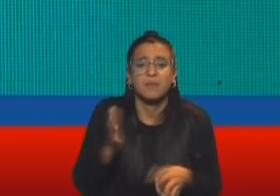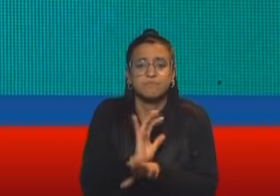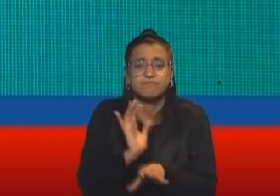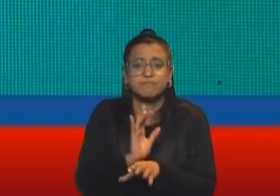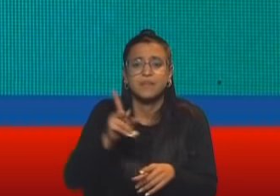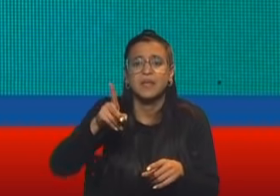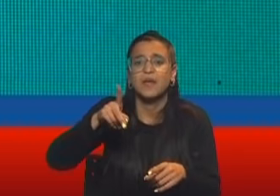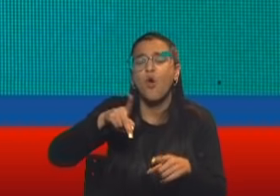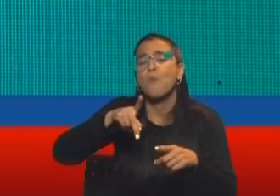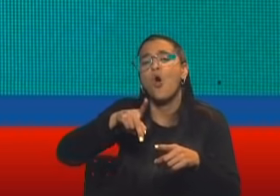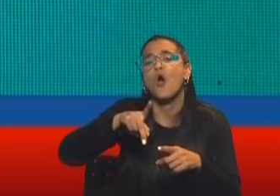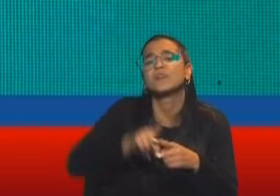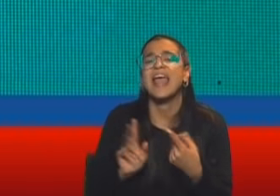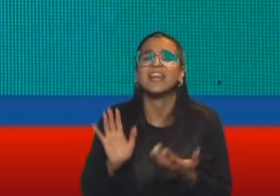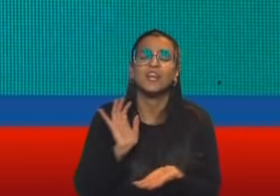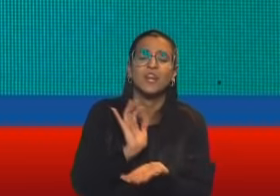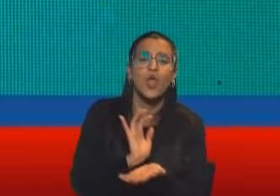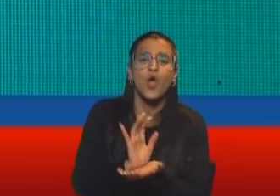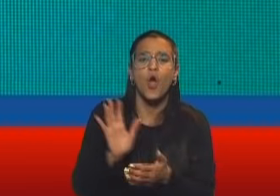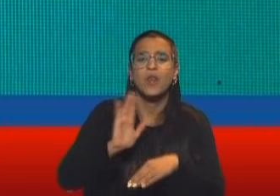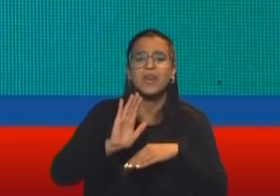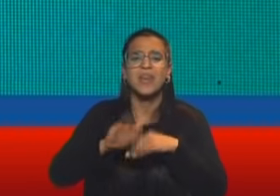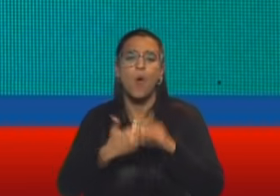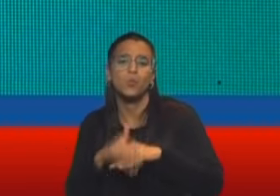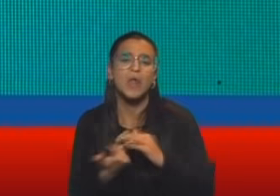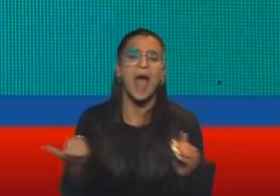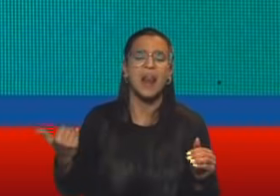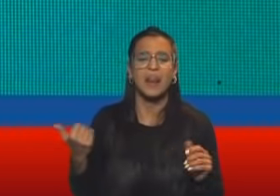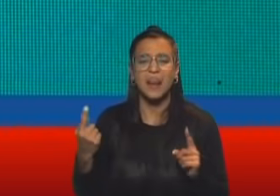técnicos son neutrales y son eficientes y que tienen como